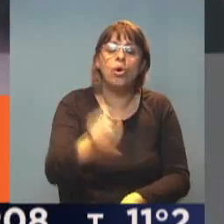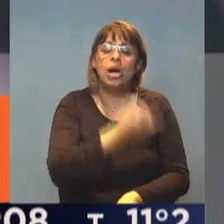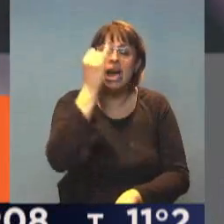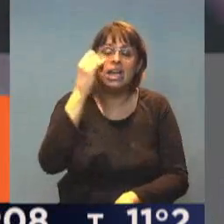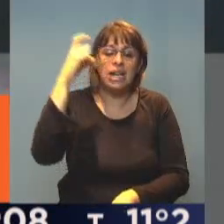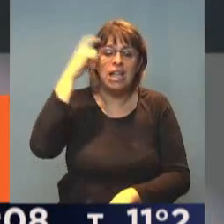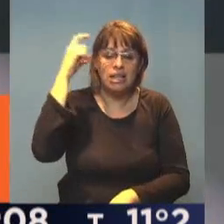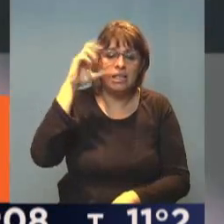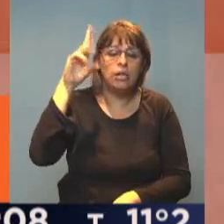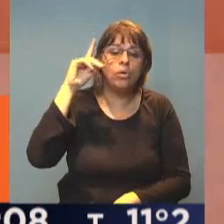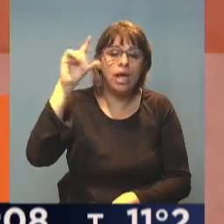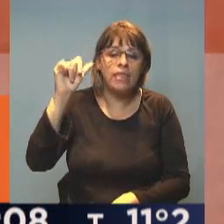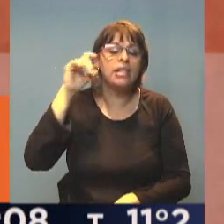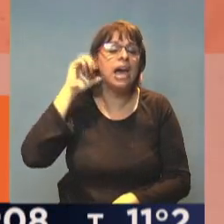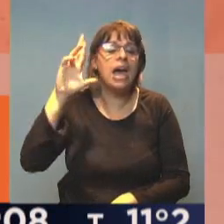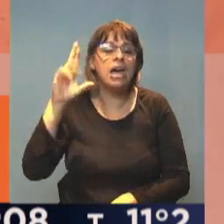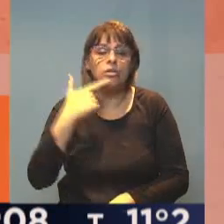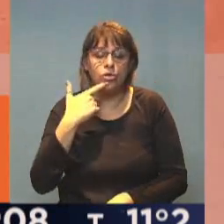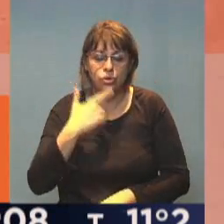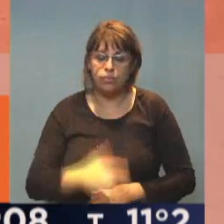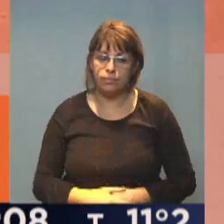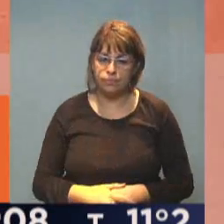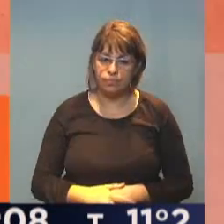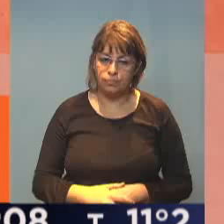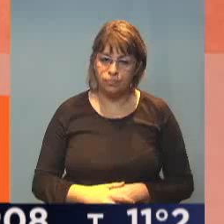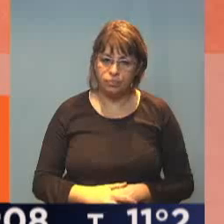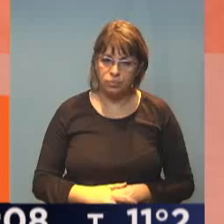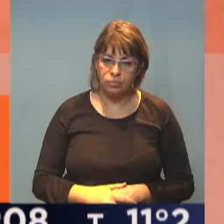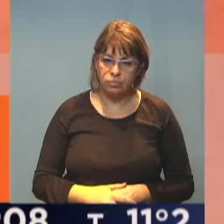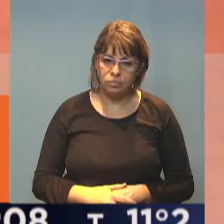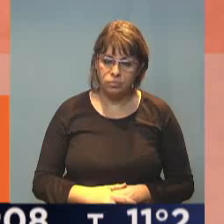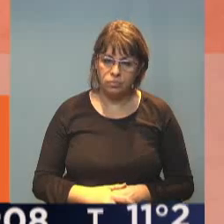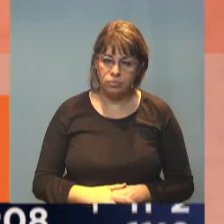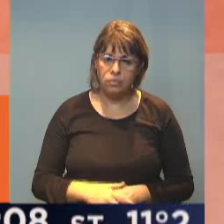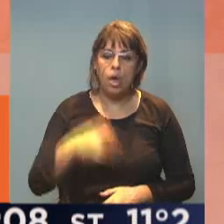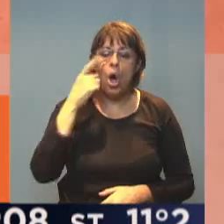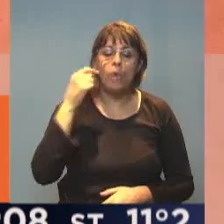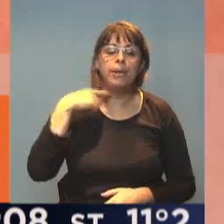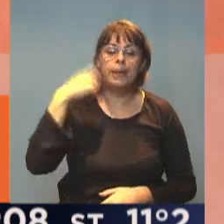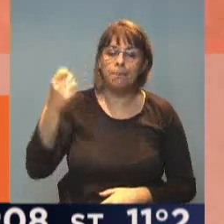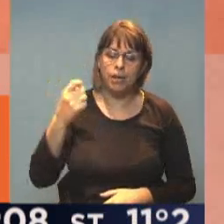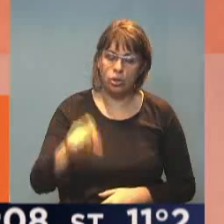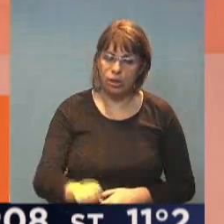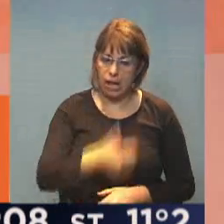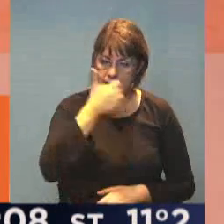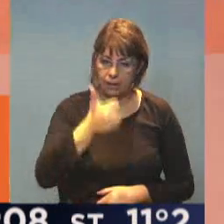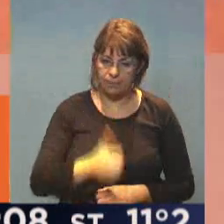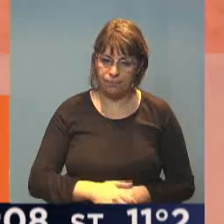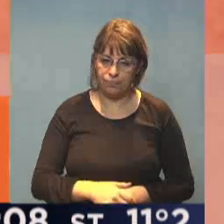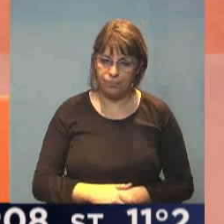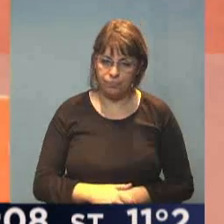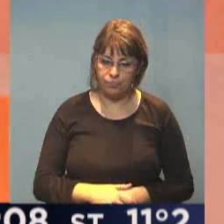Roland Garros. Sí, décimo, así como lo escucharon, el español coronó una